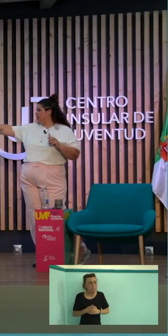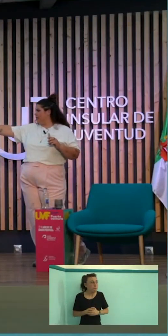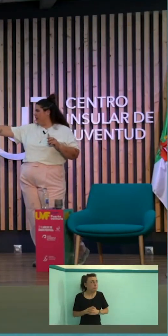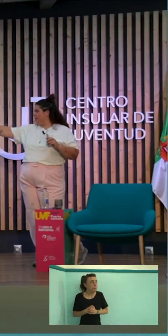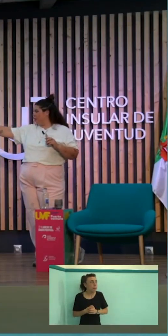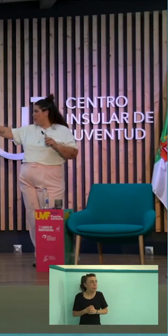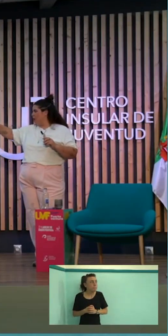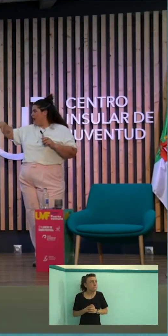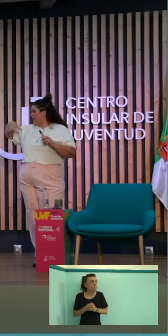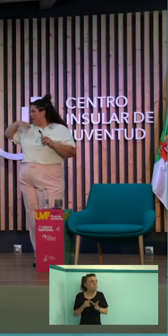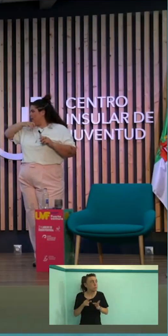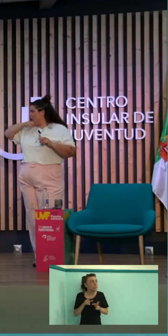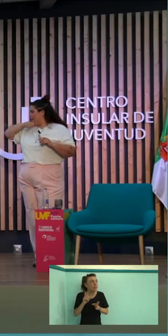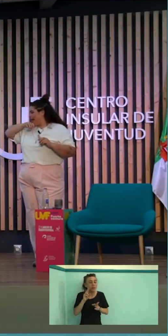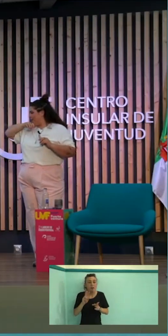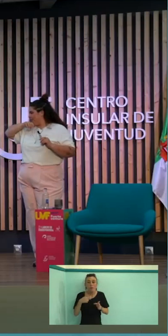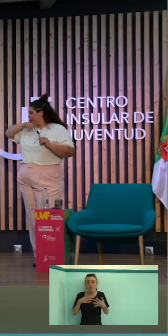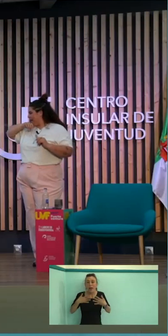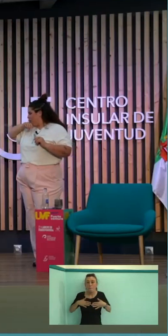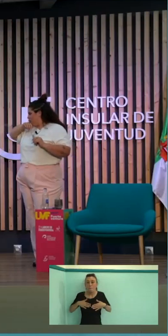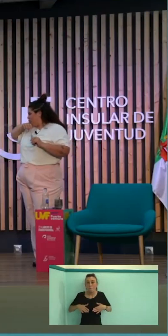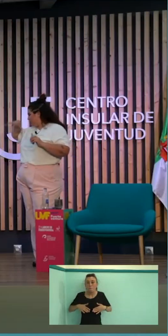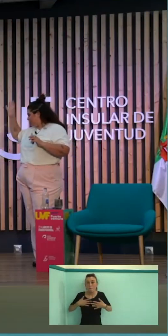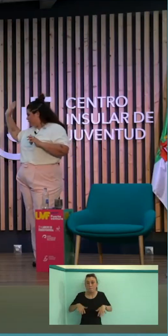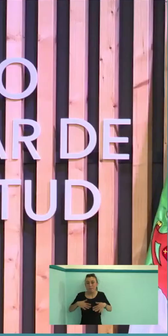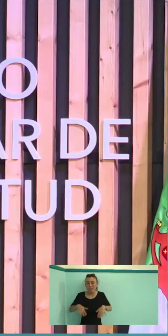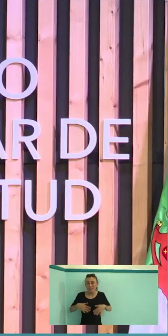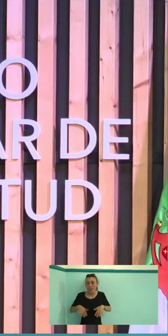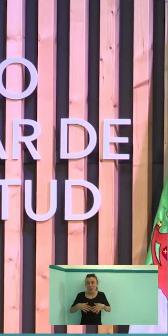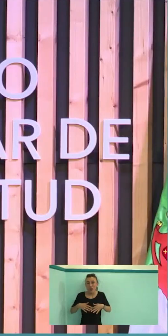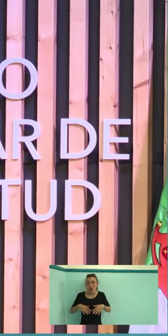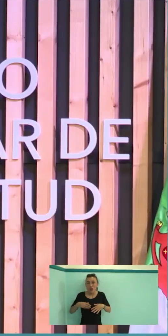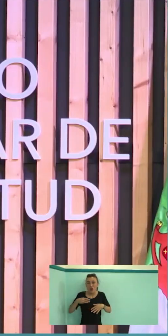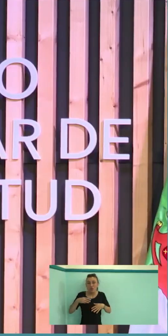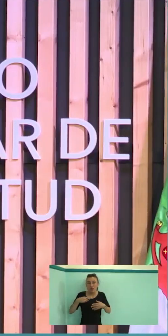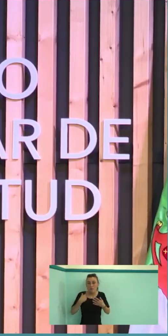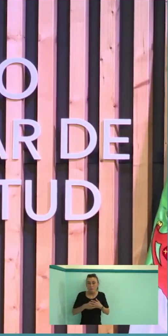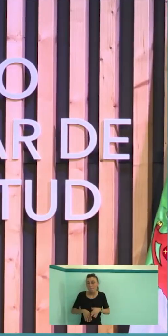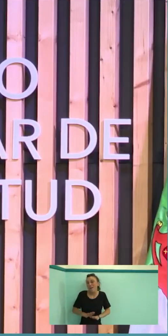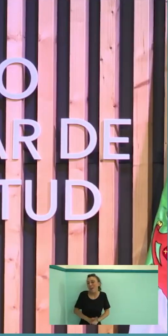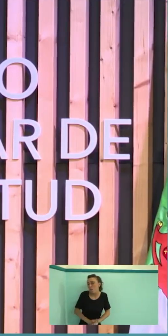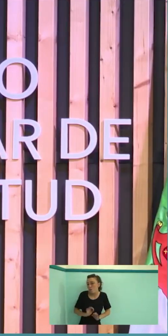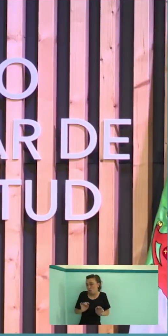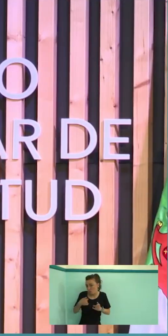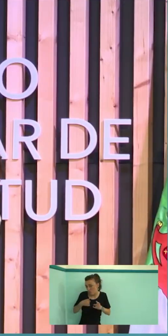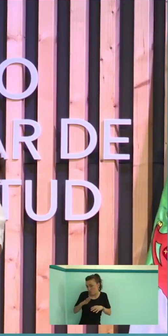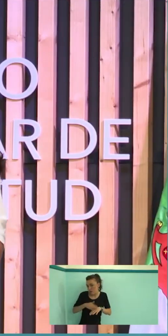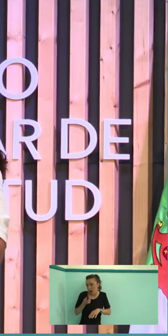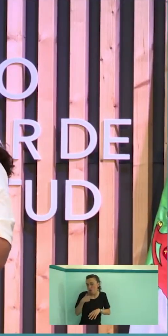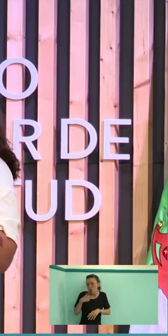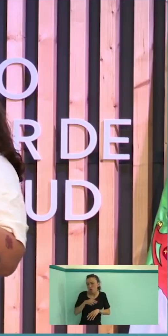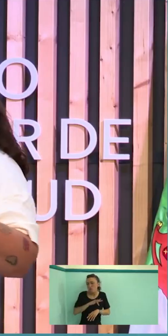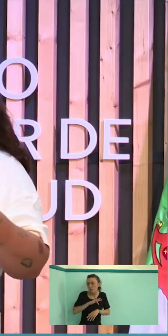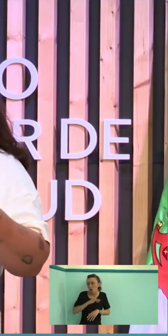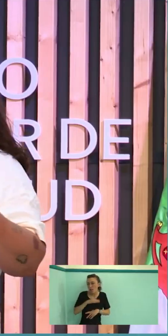vestido de Marilyn Monroe de una película para para unos premios no me acuerdo de lo que eran de decir americano creo que era y